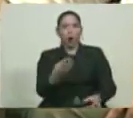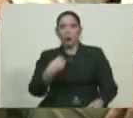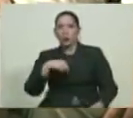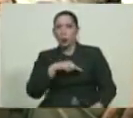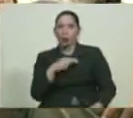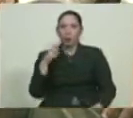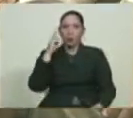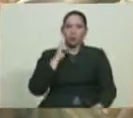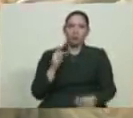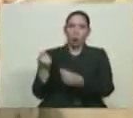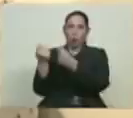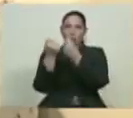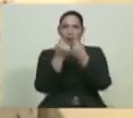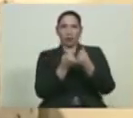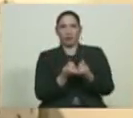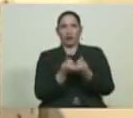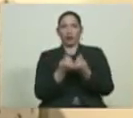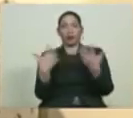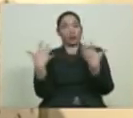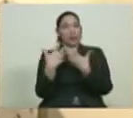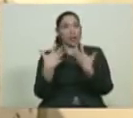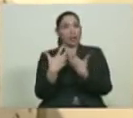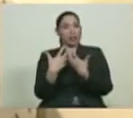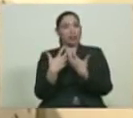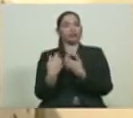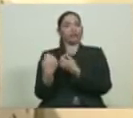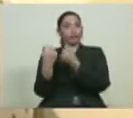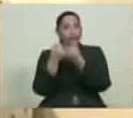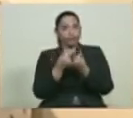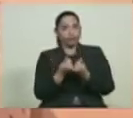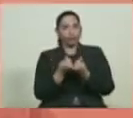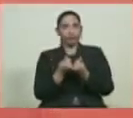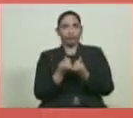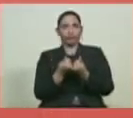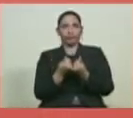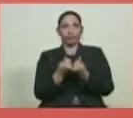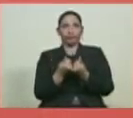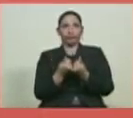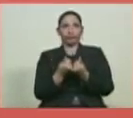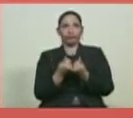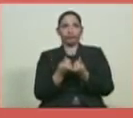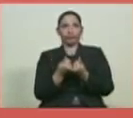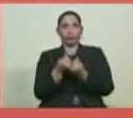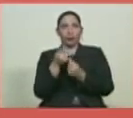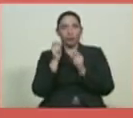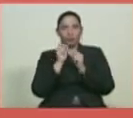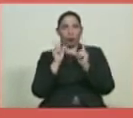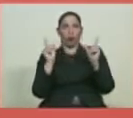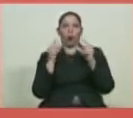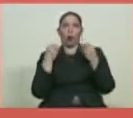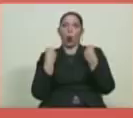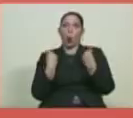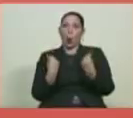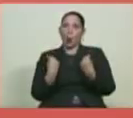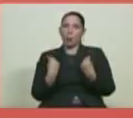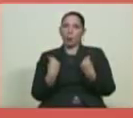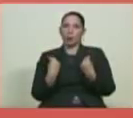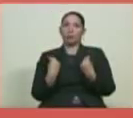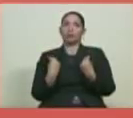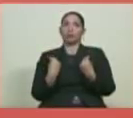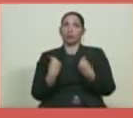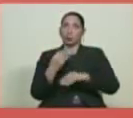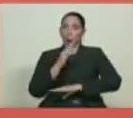del ataque a través de la guerra económica. Y ha sido impresionante el carácter balsámico que ha